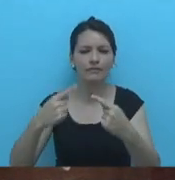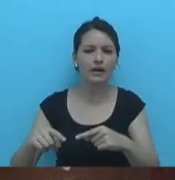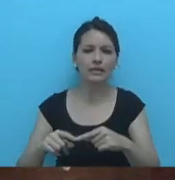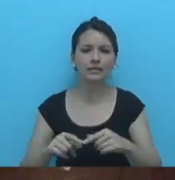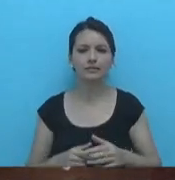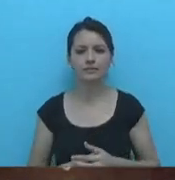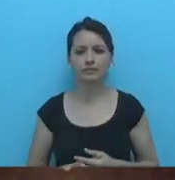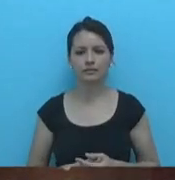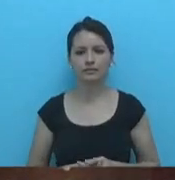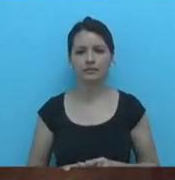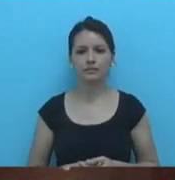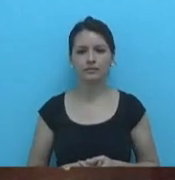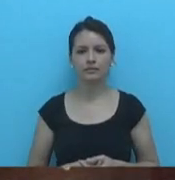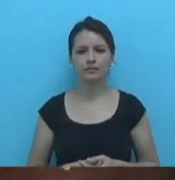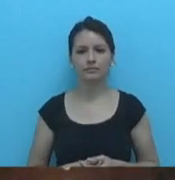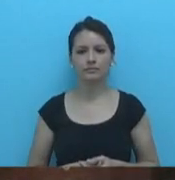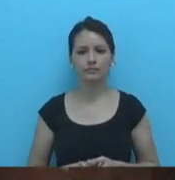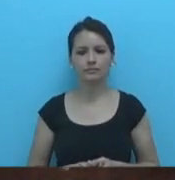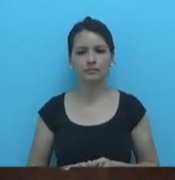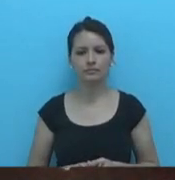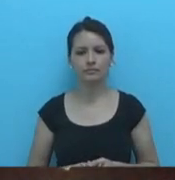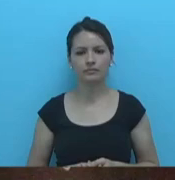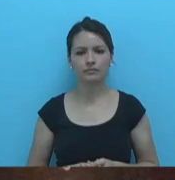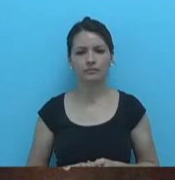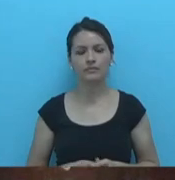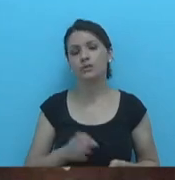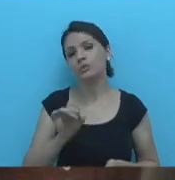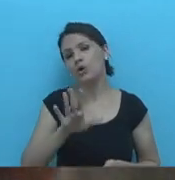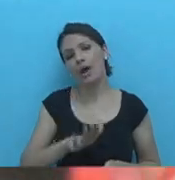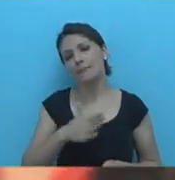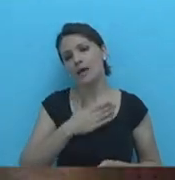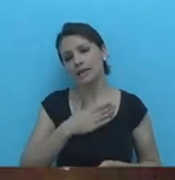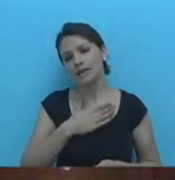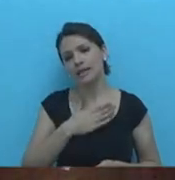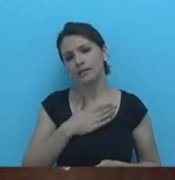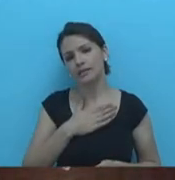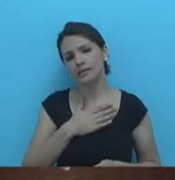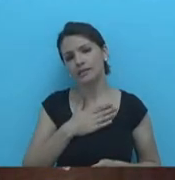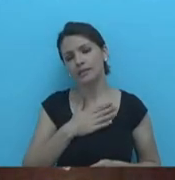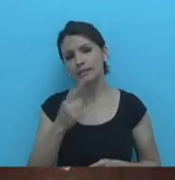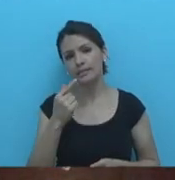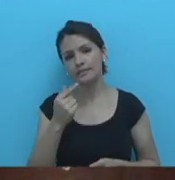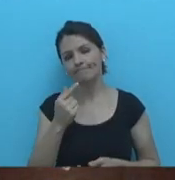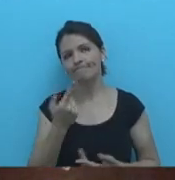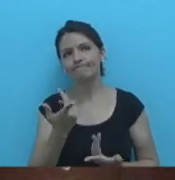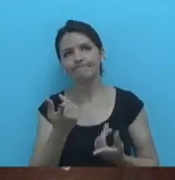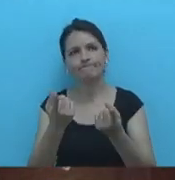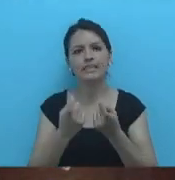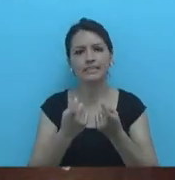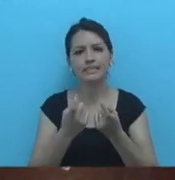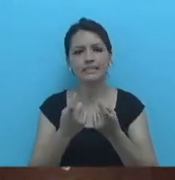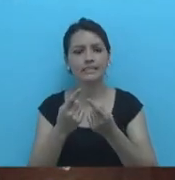tan importantes que habíamos llevado adelante. Así que simplemente expresar la necesidad de que los